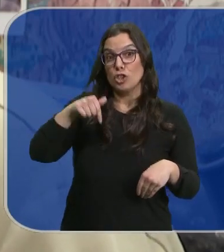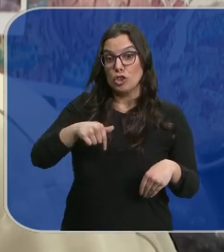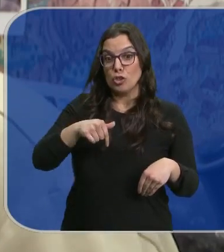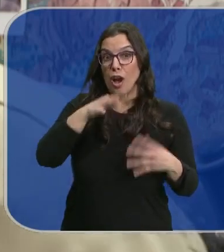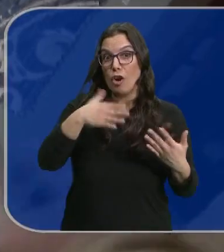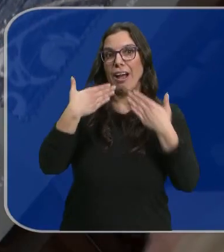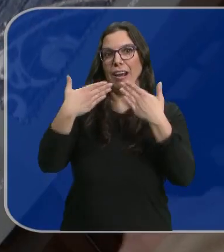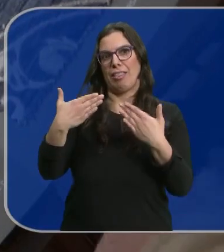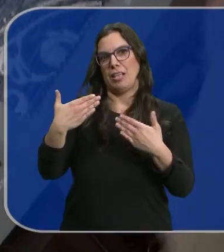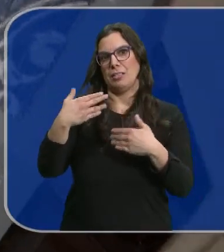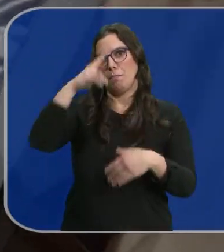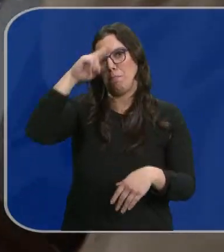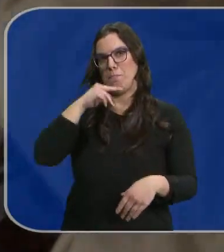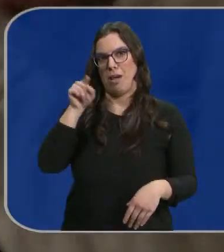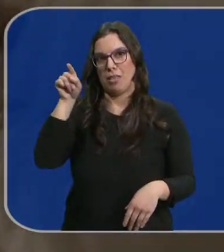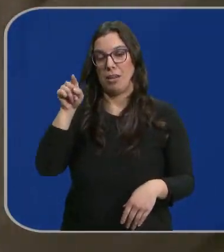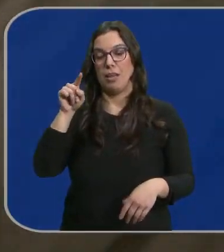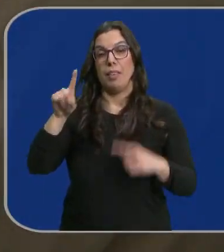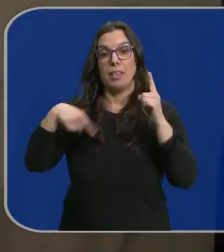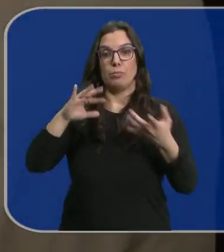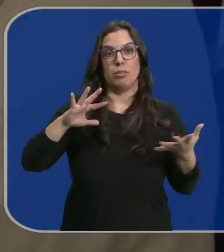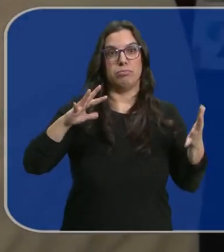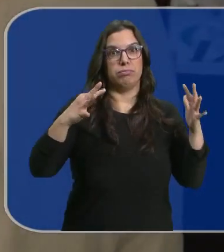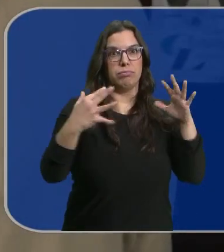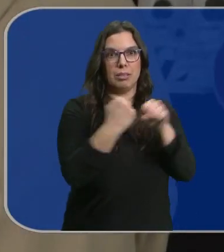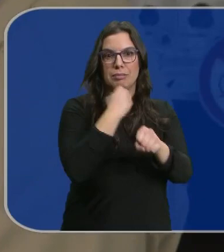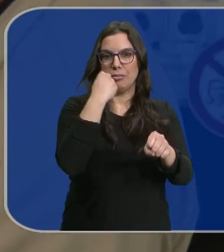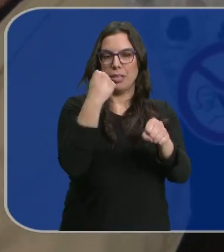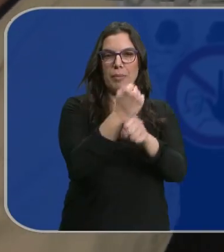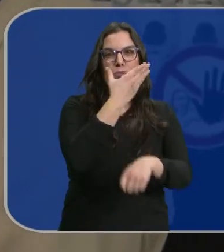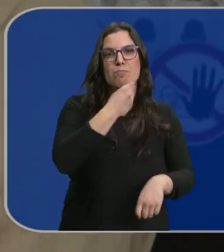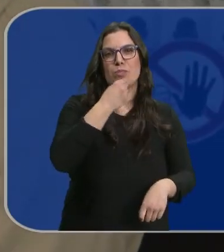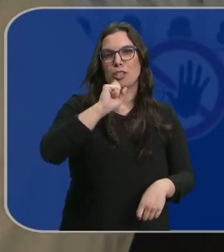es gracias a él, pronto se convirtió en la labor